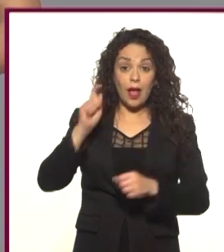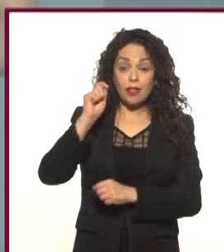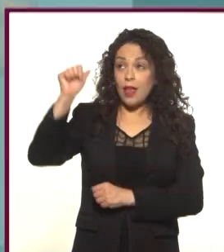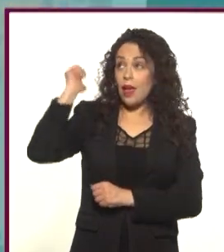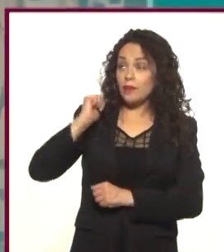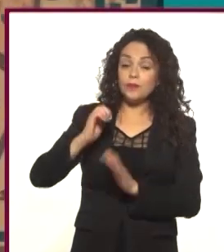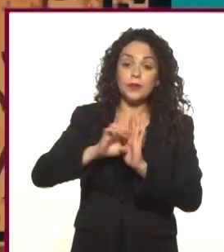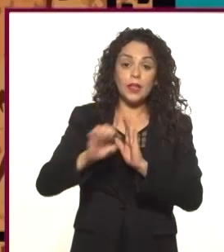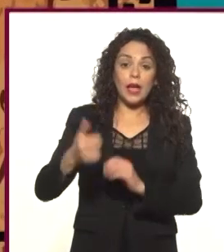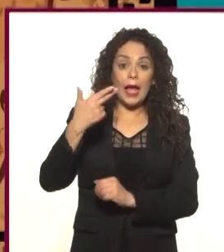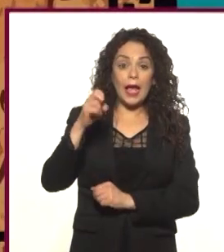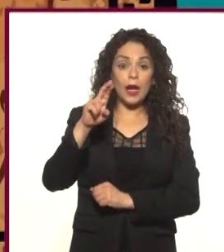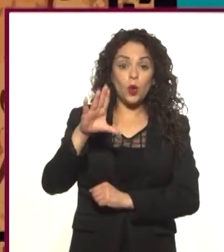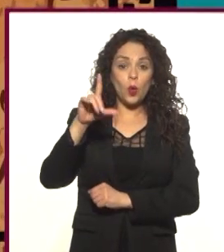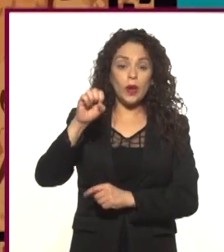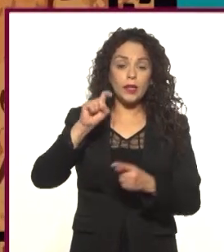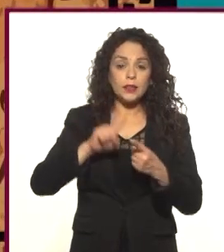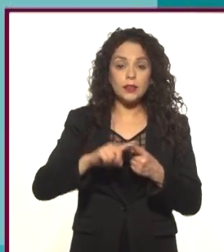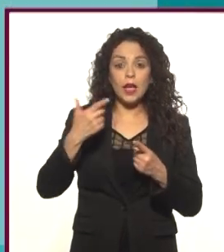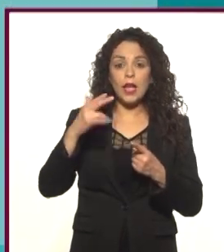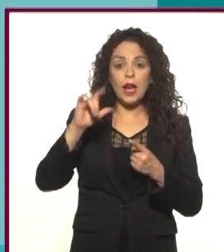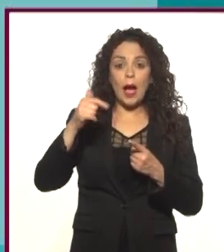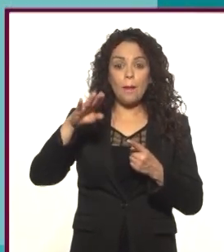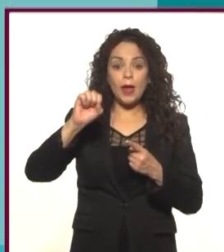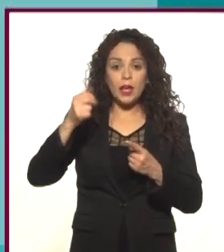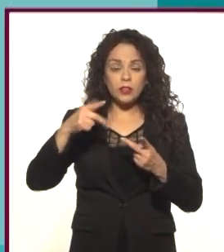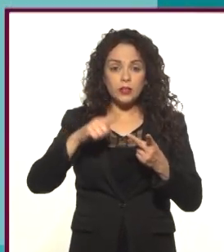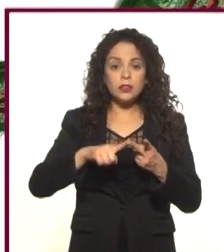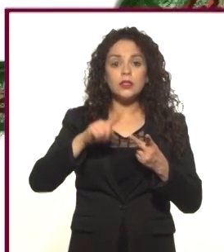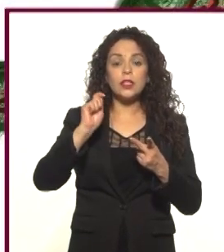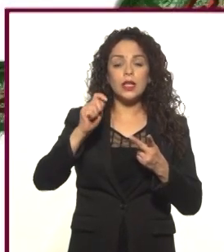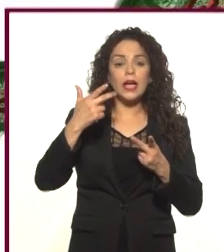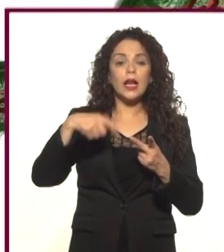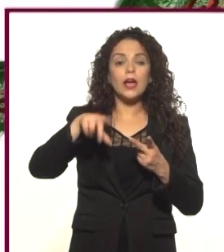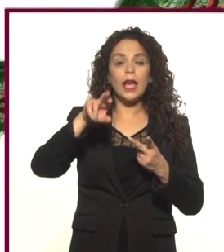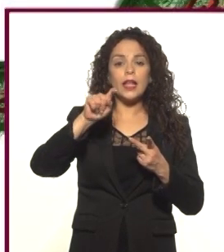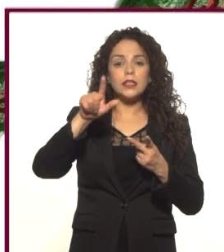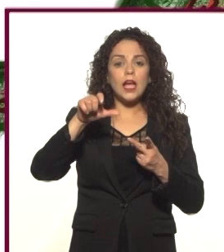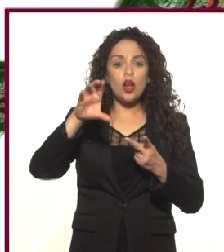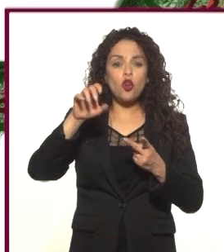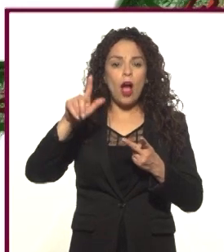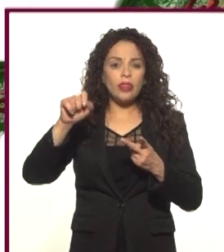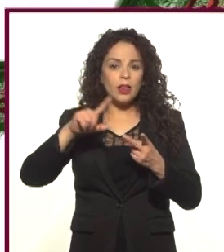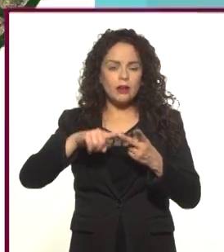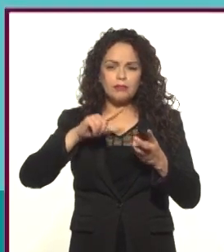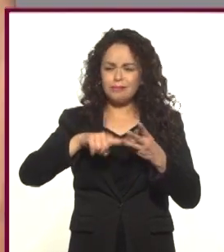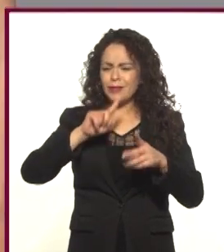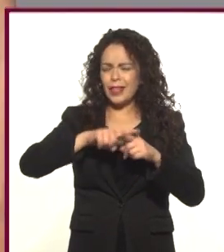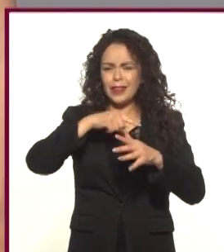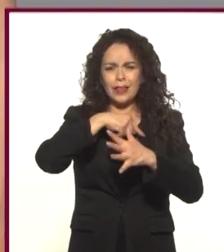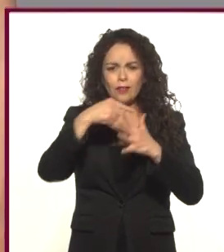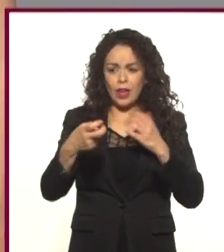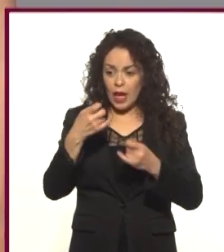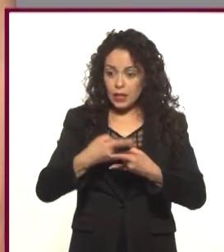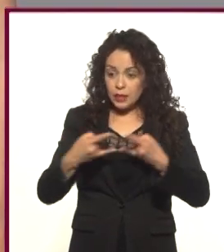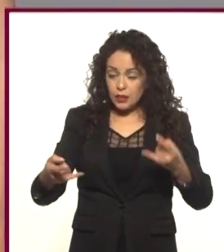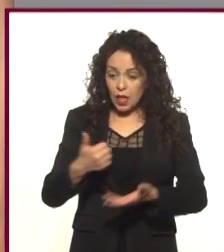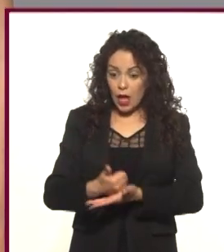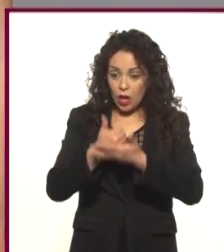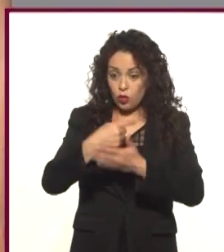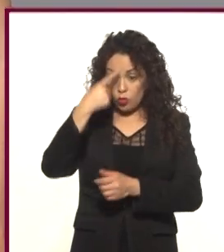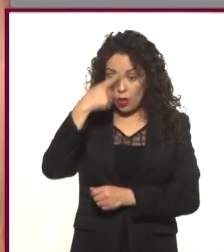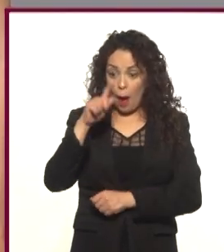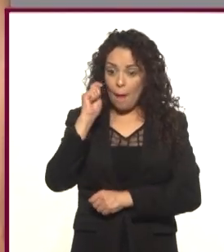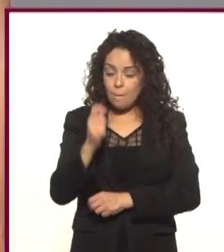antigüedad, como Hércules, Gilgamesh, Quetzalcóatl y muchos otros. Historias que no solo servían como